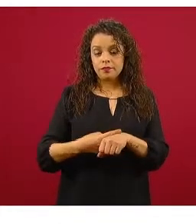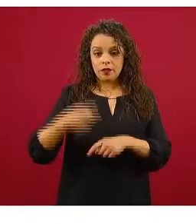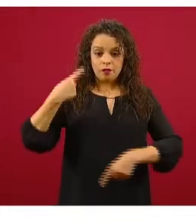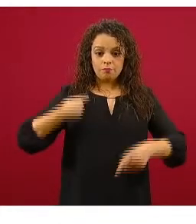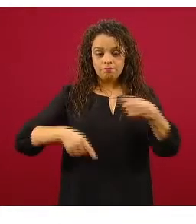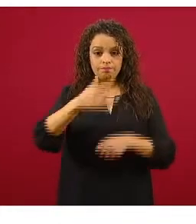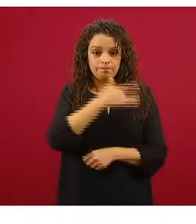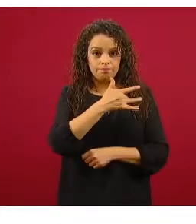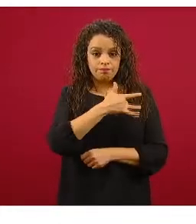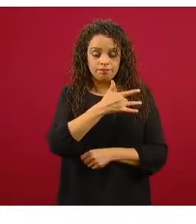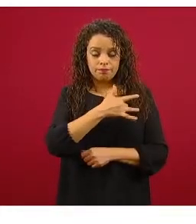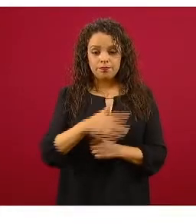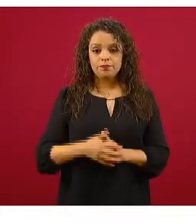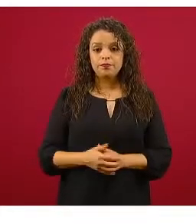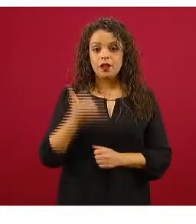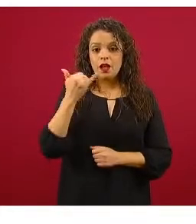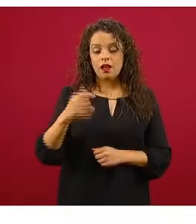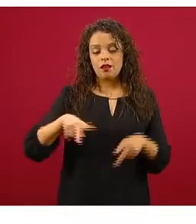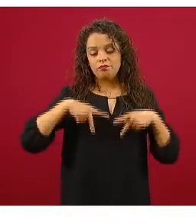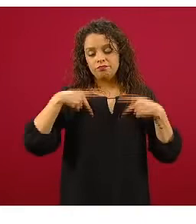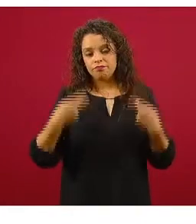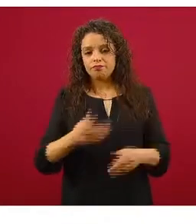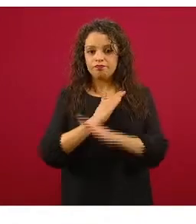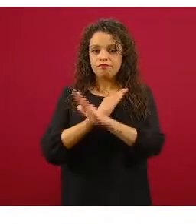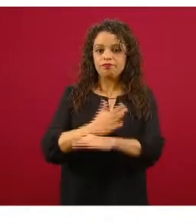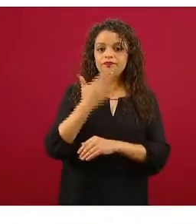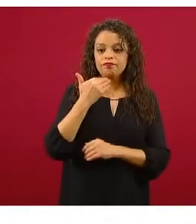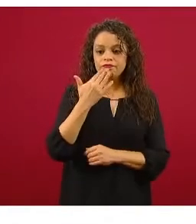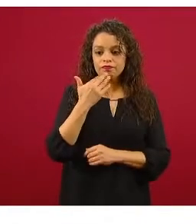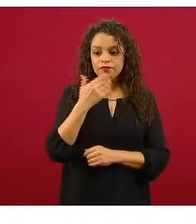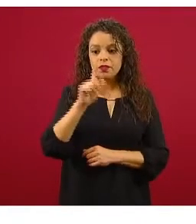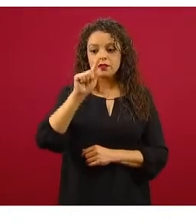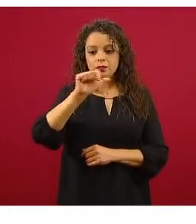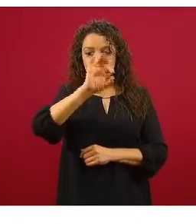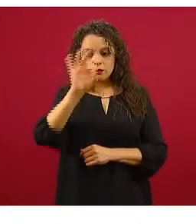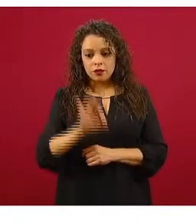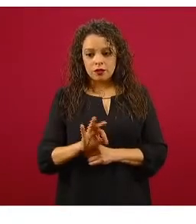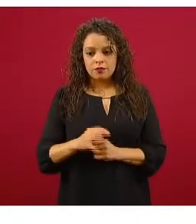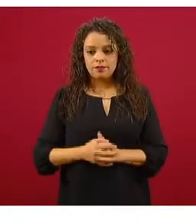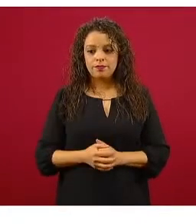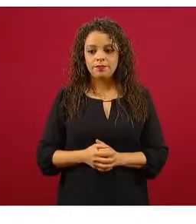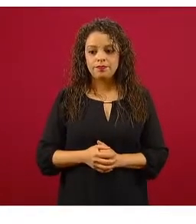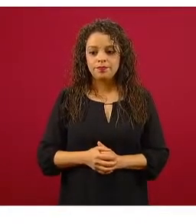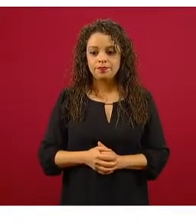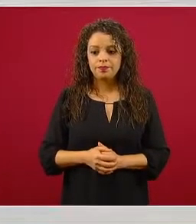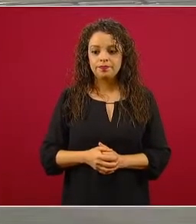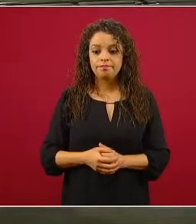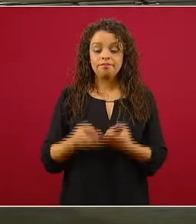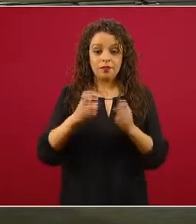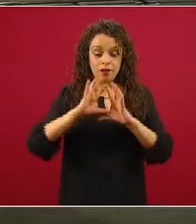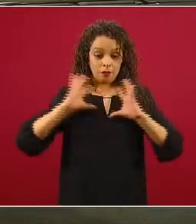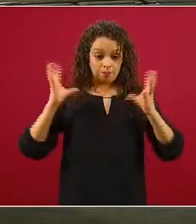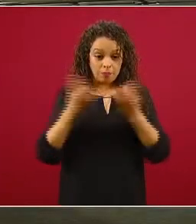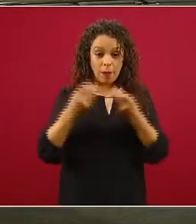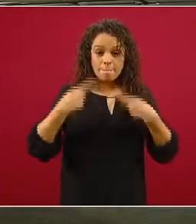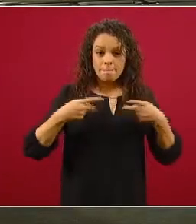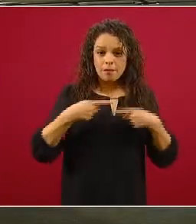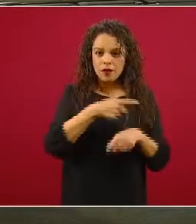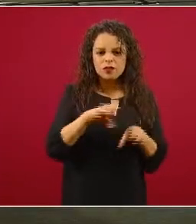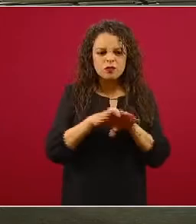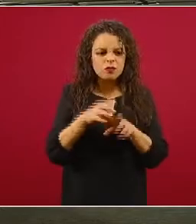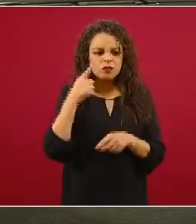y la inmunosupresión el 2.76%. Pero en la población, ¿cómo se comporta ¿Qué peso